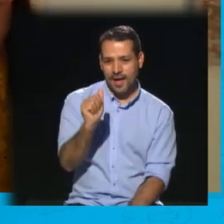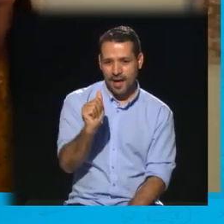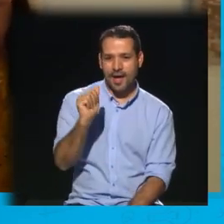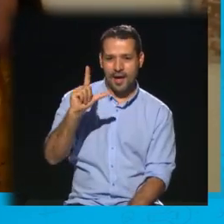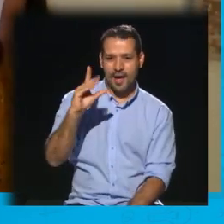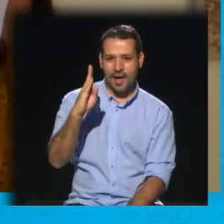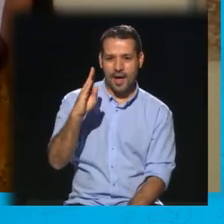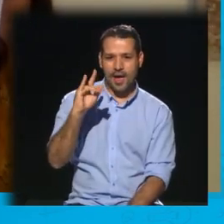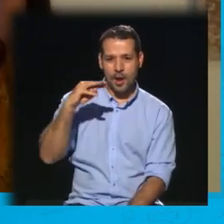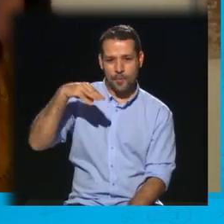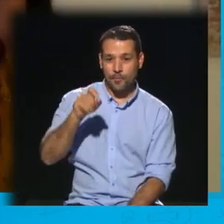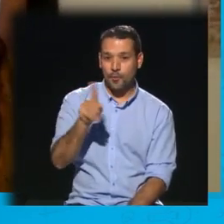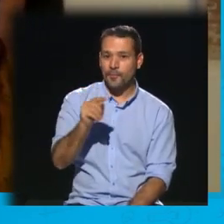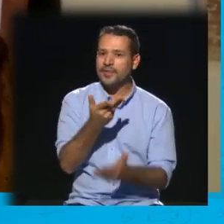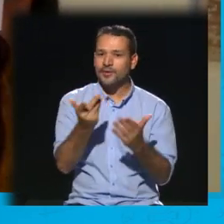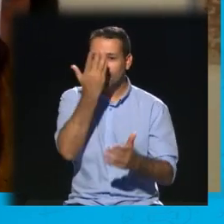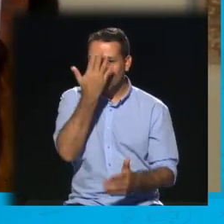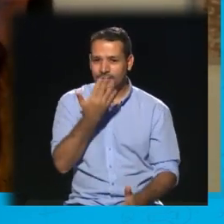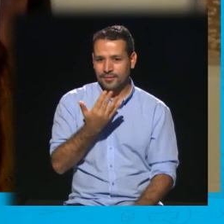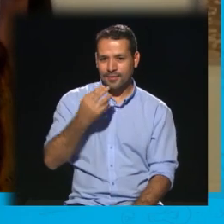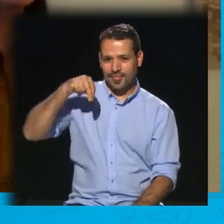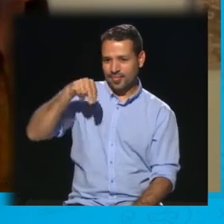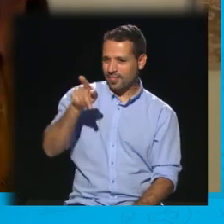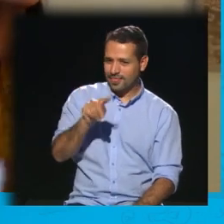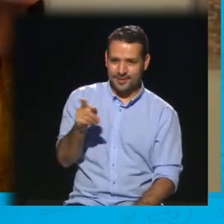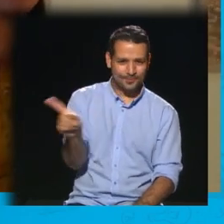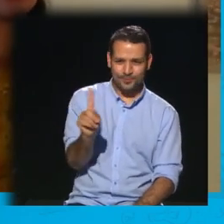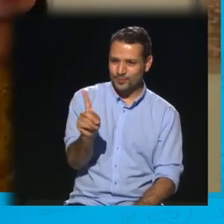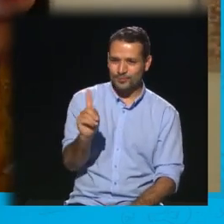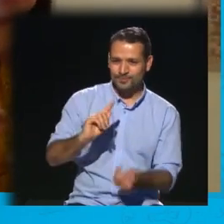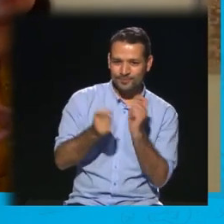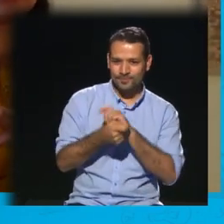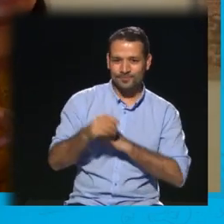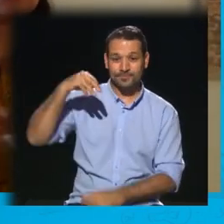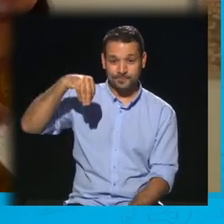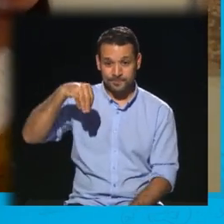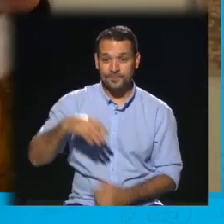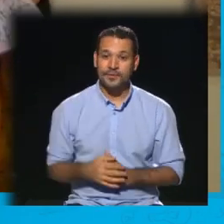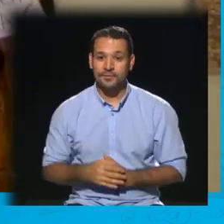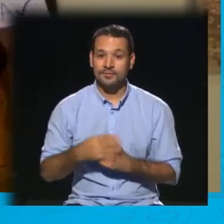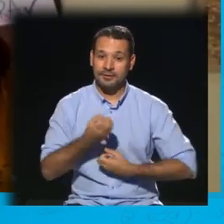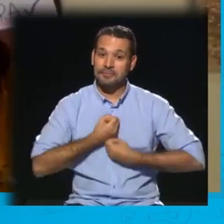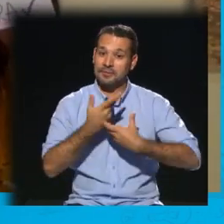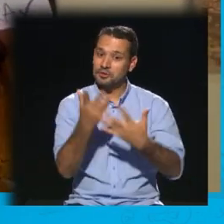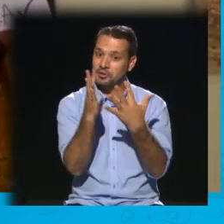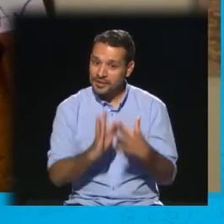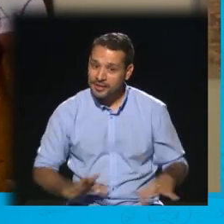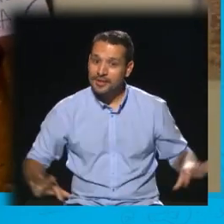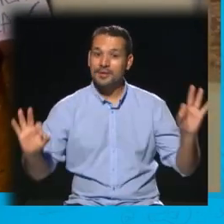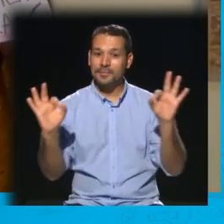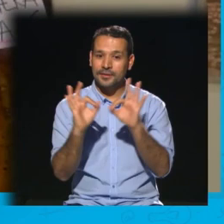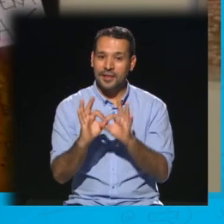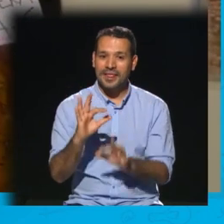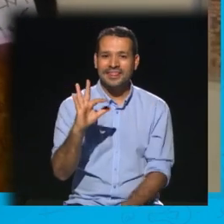álbumes en Facebook. No tengo álbumes en Facebook. Otra expresión demasiado importante.